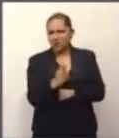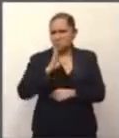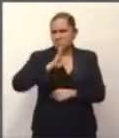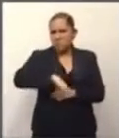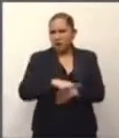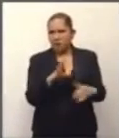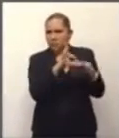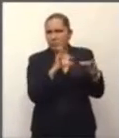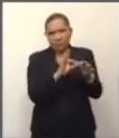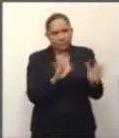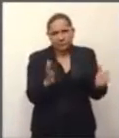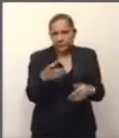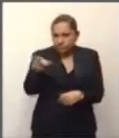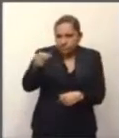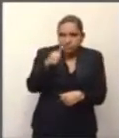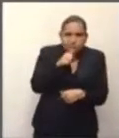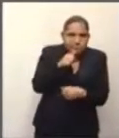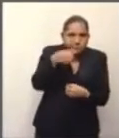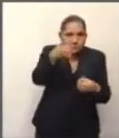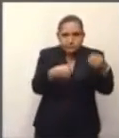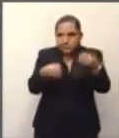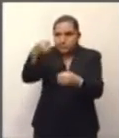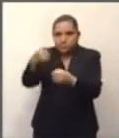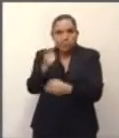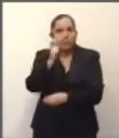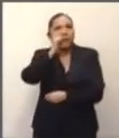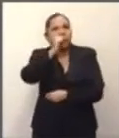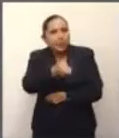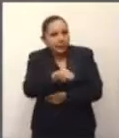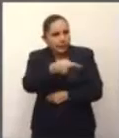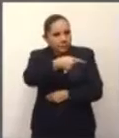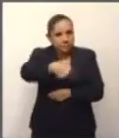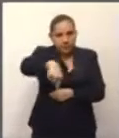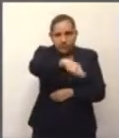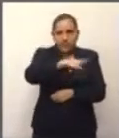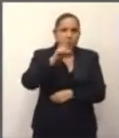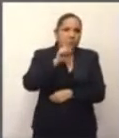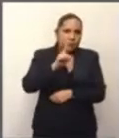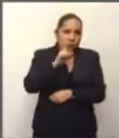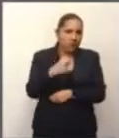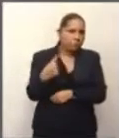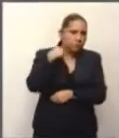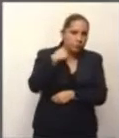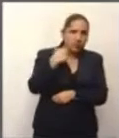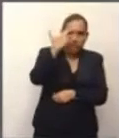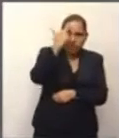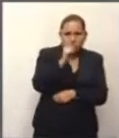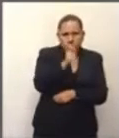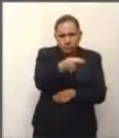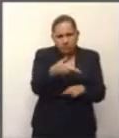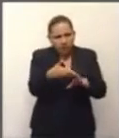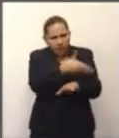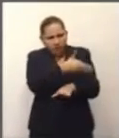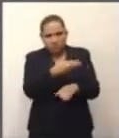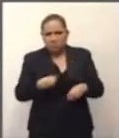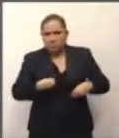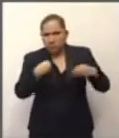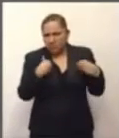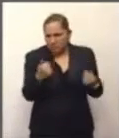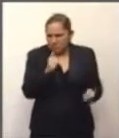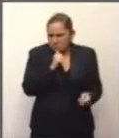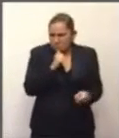resuelto respecto de la vida o actividad de las mujeres asesinadas. Alto a la